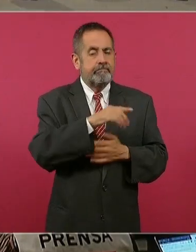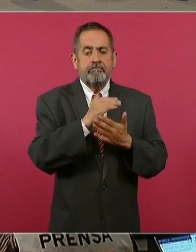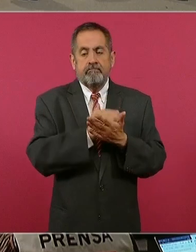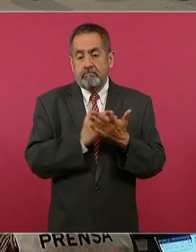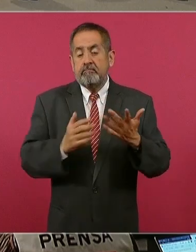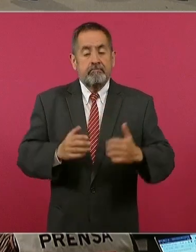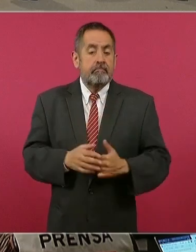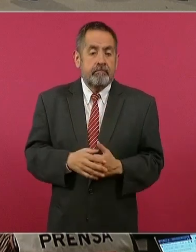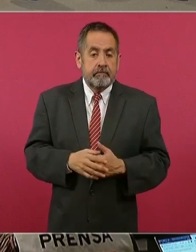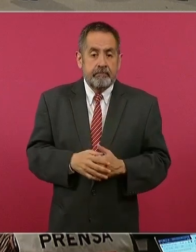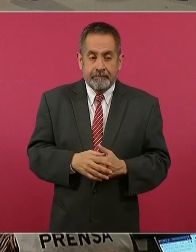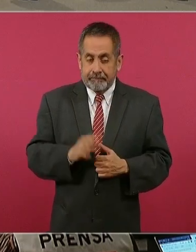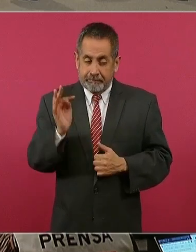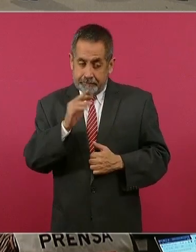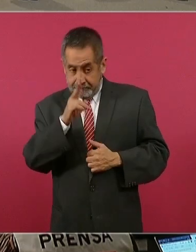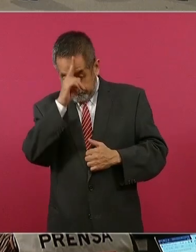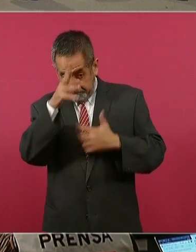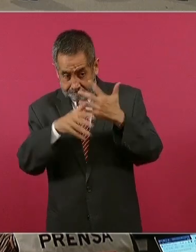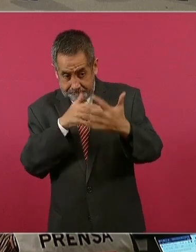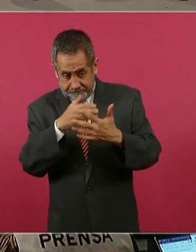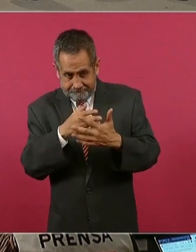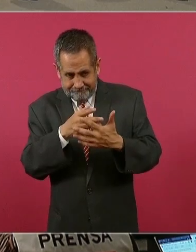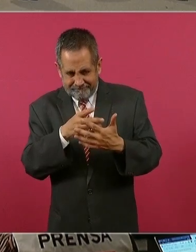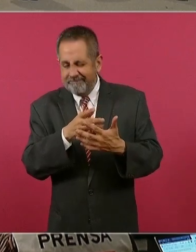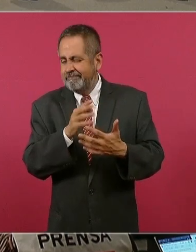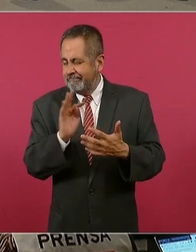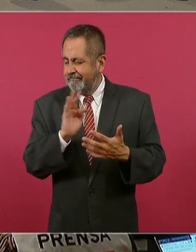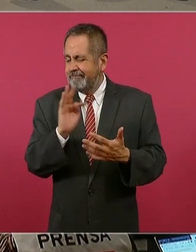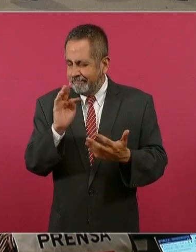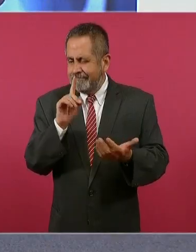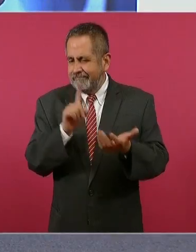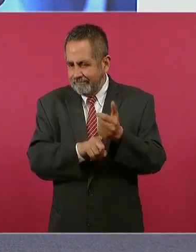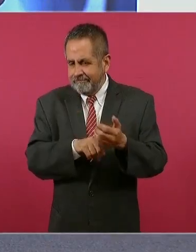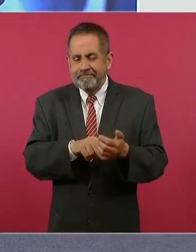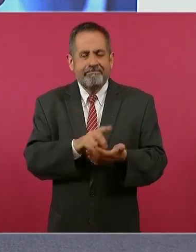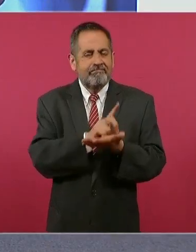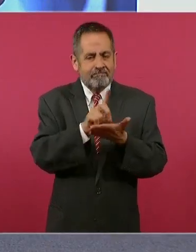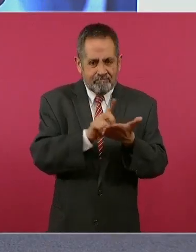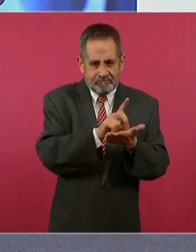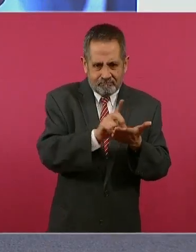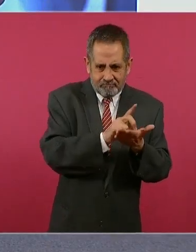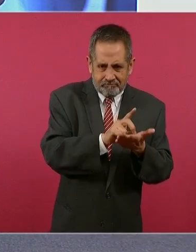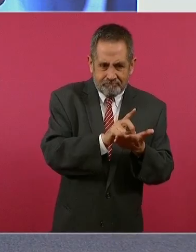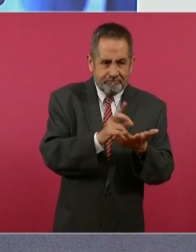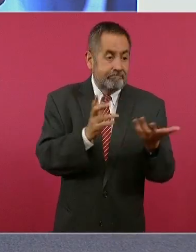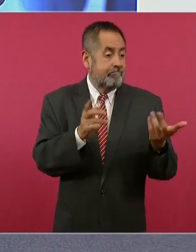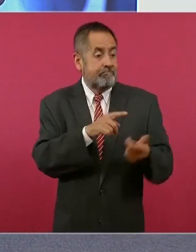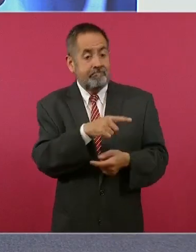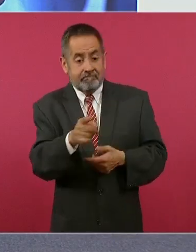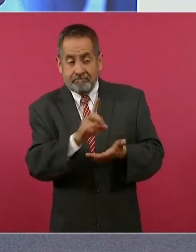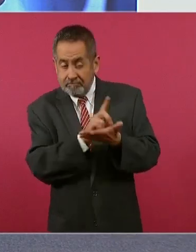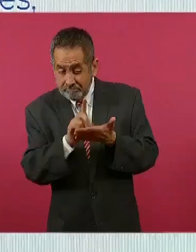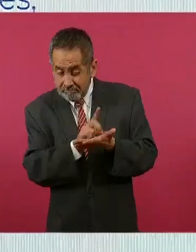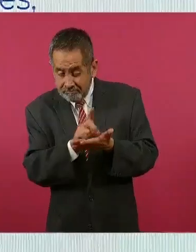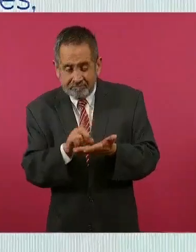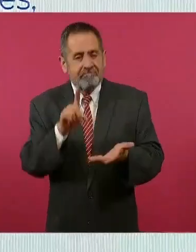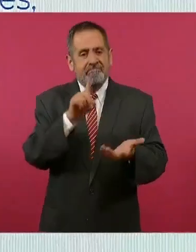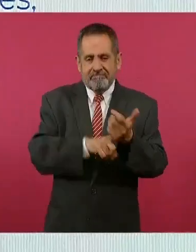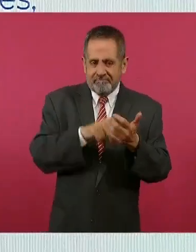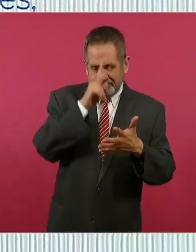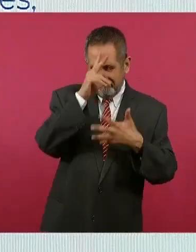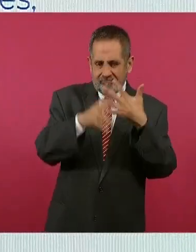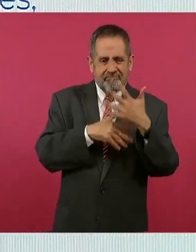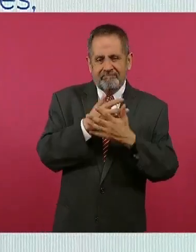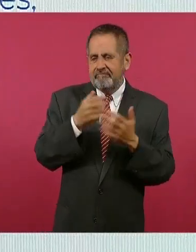hay violencia, hay que sospechar que existe consumo de drogas. Donde hay consumo de drogas, hay que sospechar e investigar y